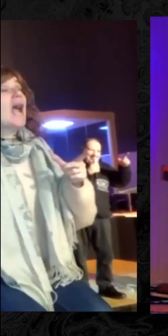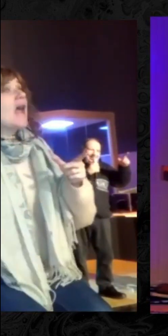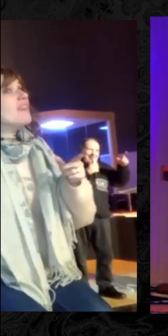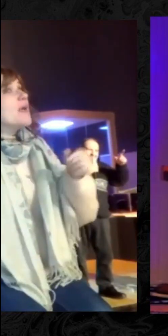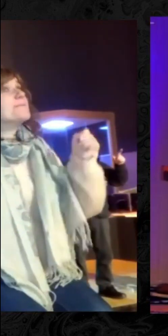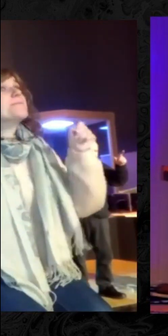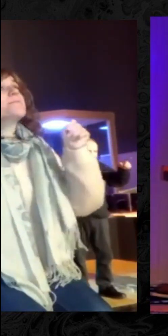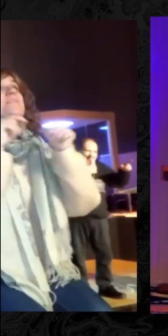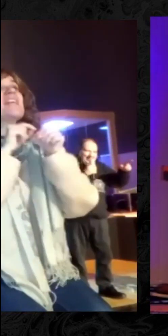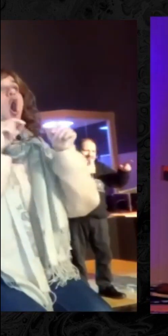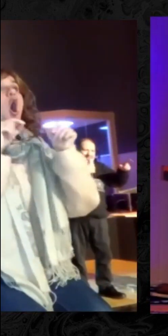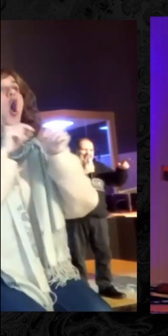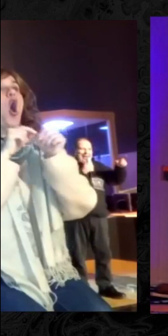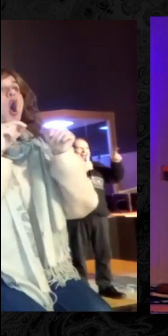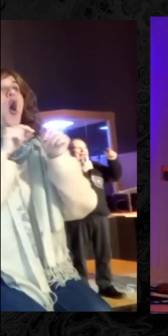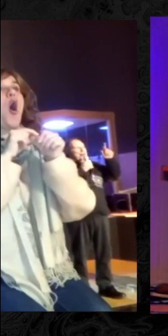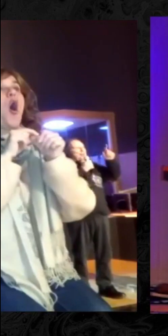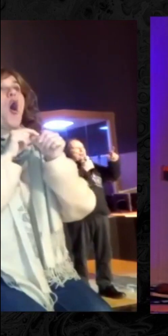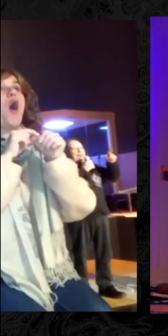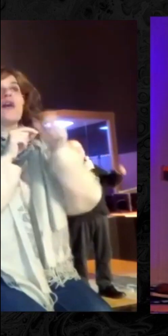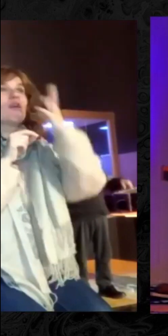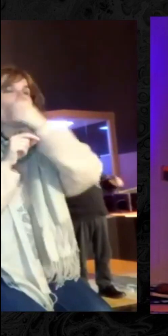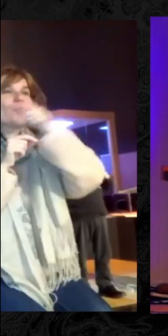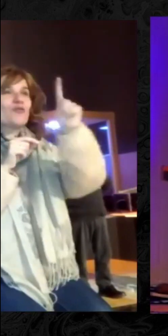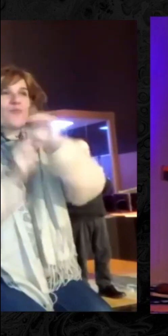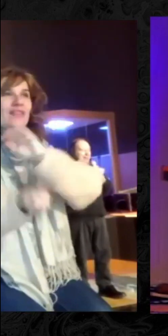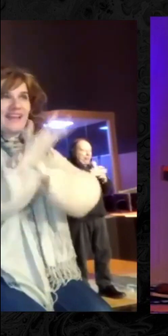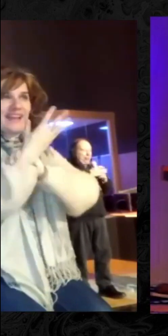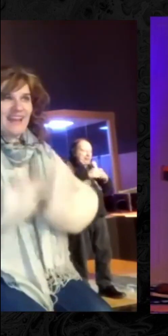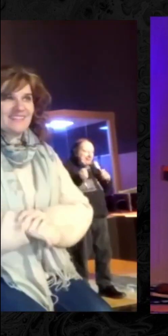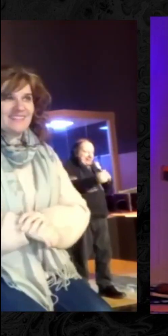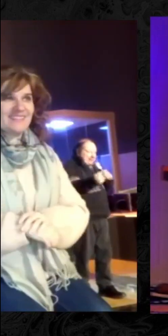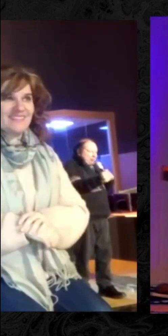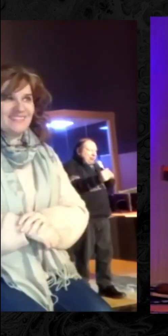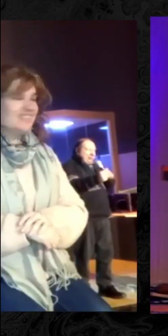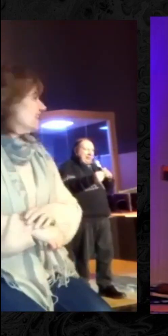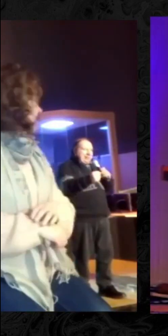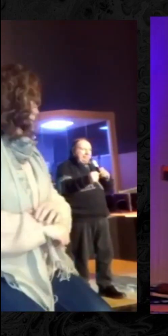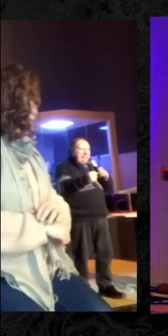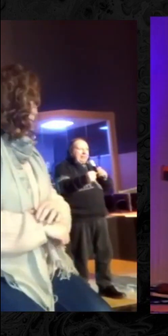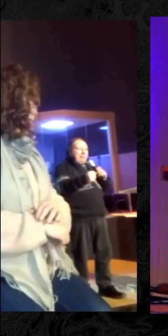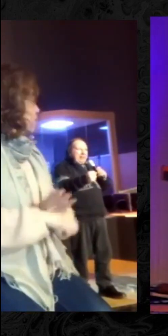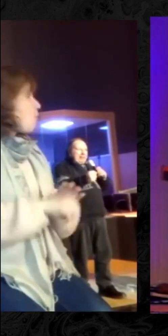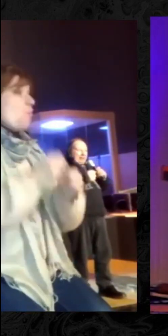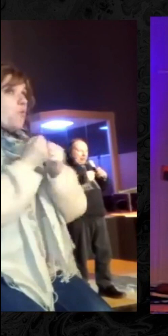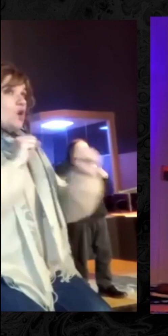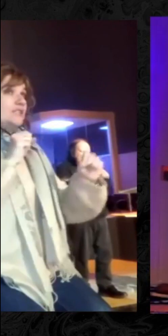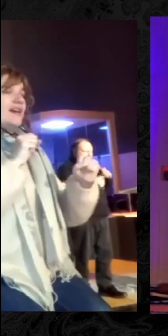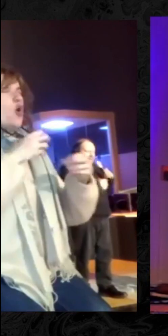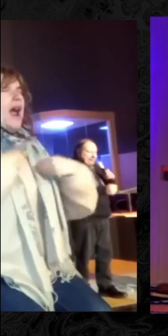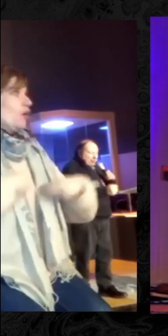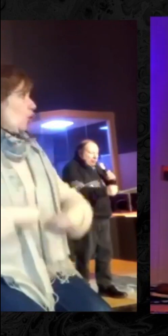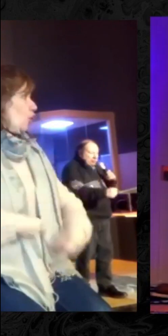amigo mío ahí no pueden hacer nada cuando Moisés hace así Con la vara verdad Aarón